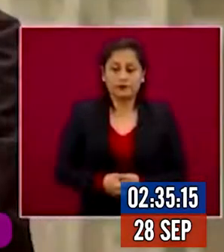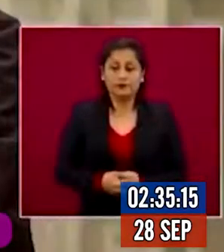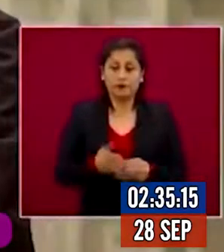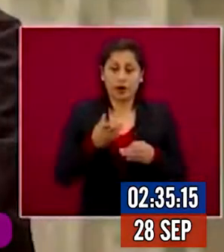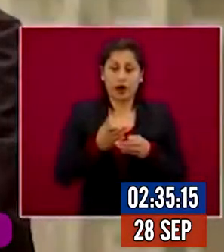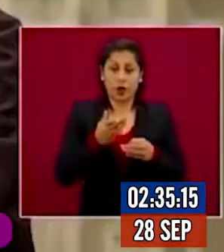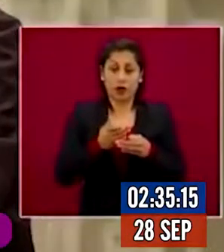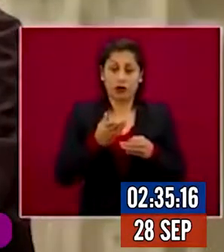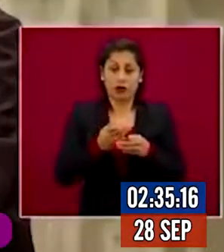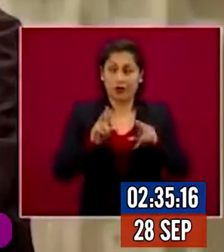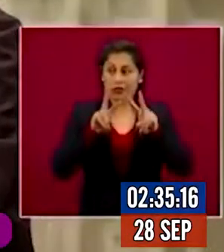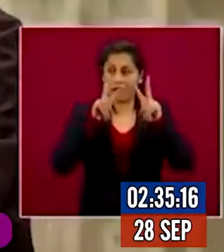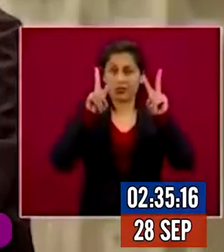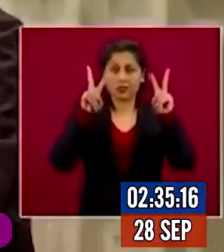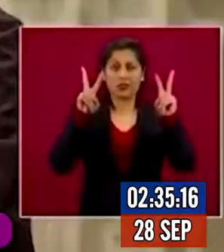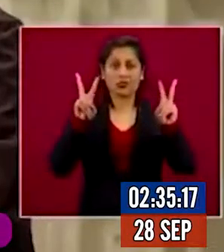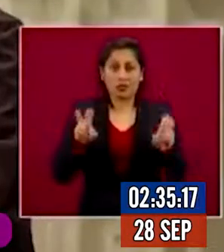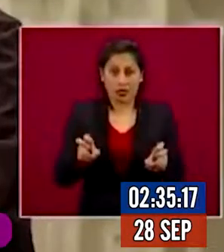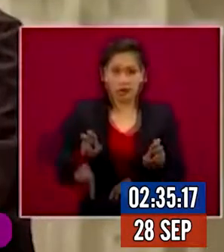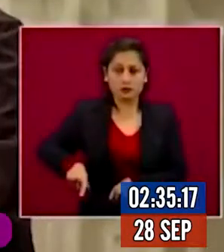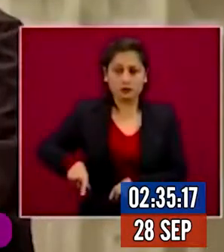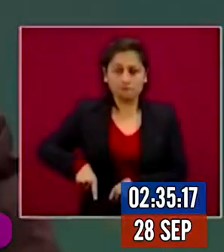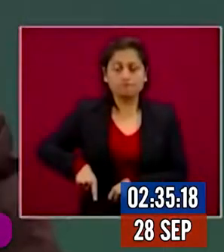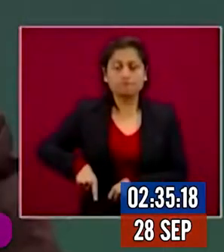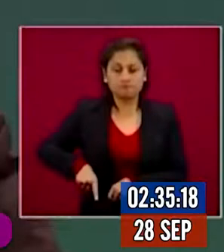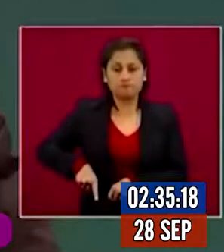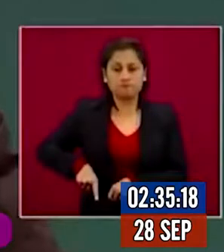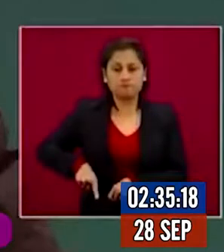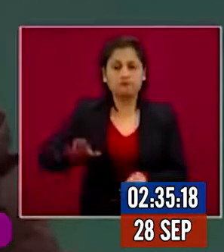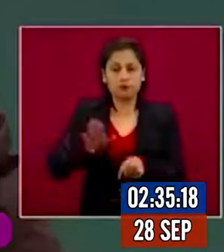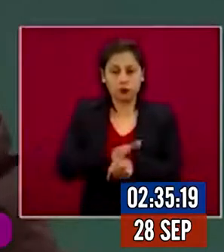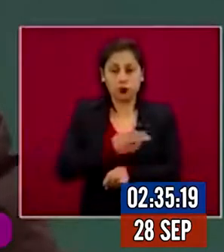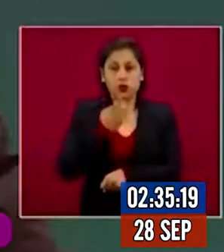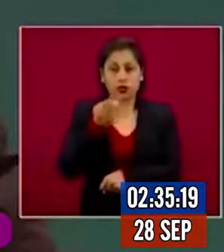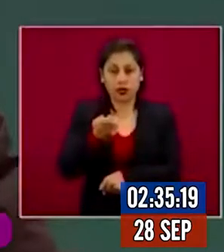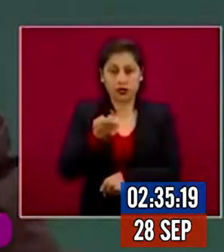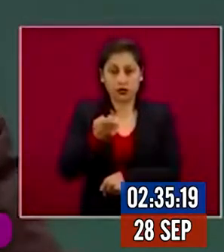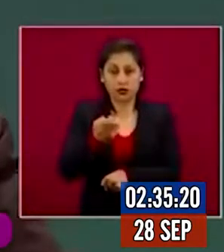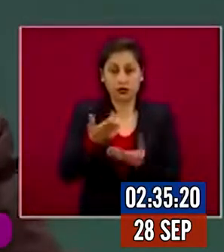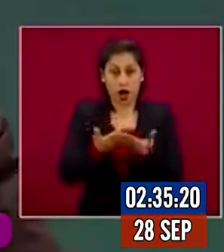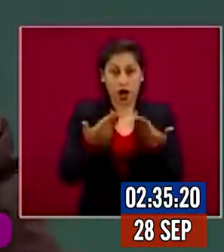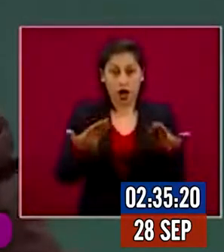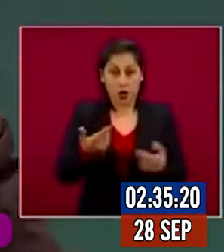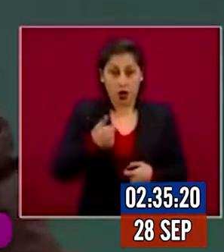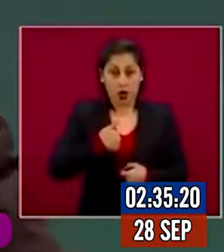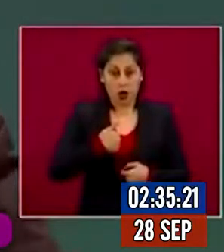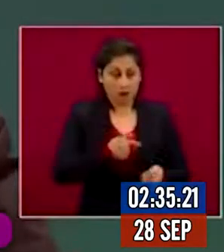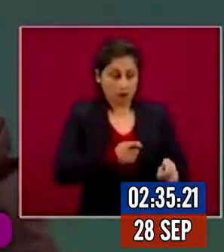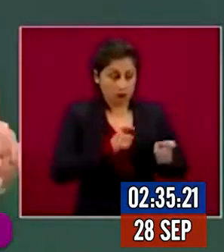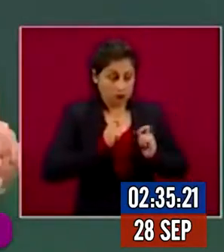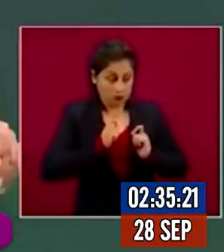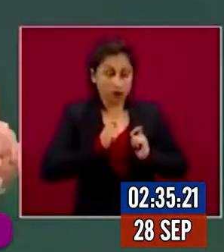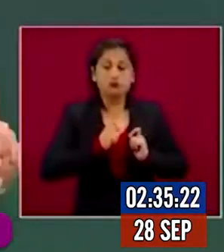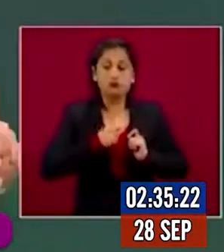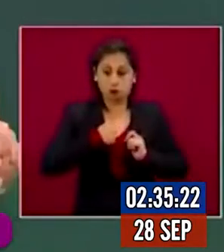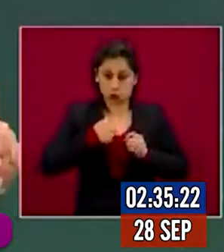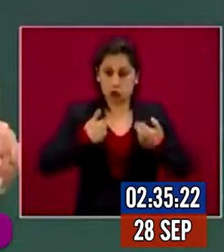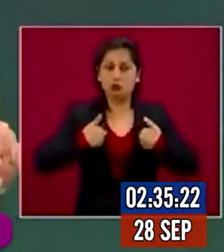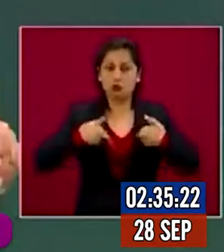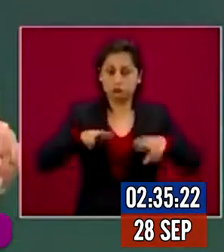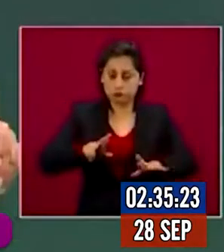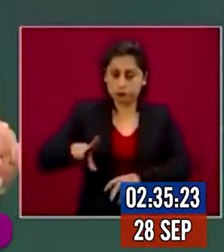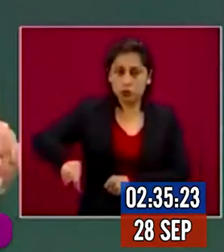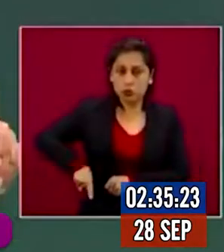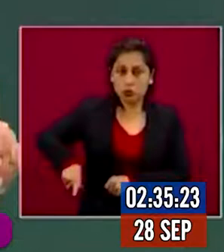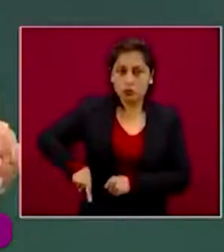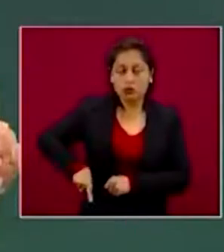gran injusticia cometida por el estado mexicano y por eso ahora el estado tiene que reparar el daño y tiene